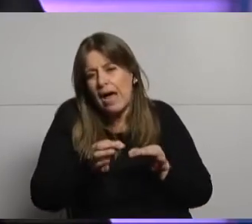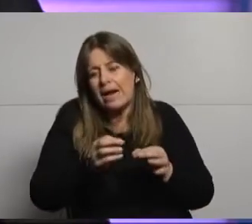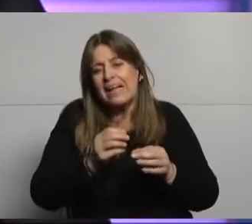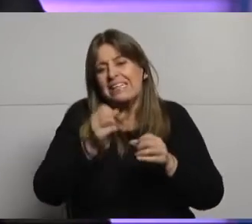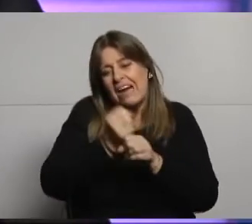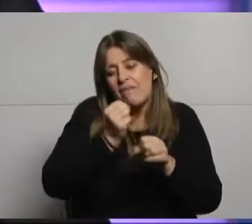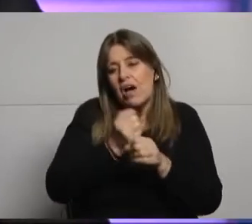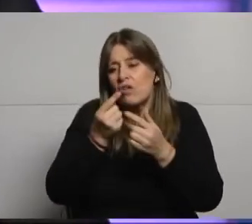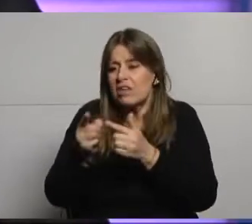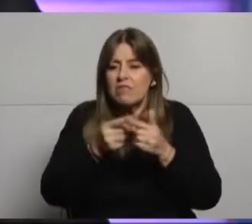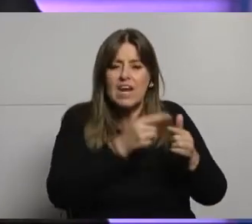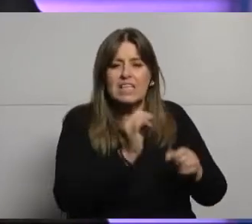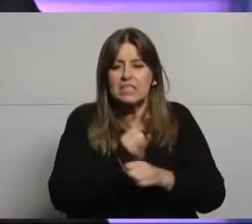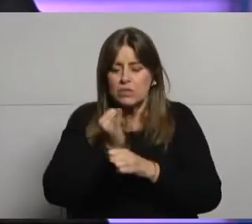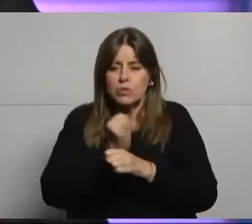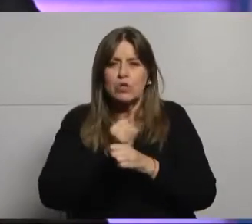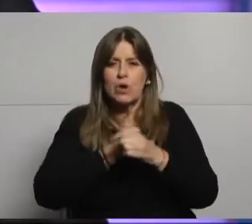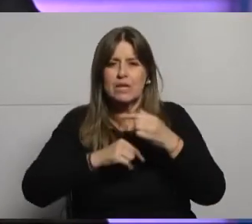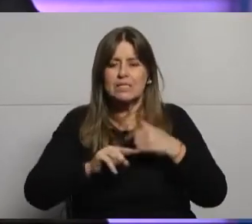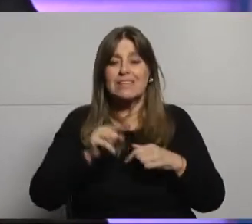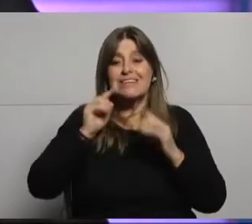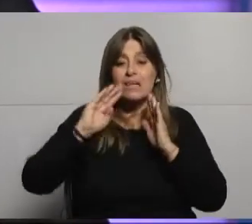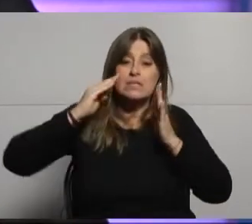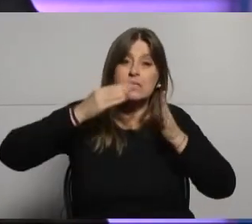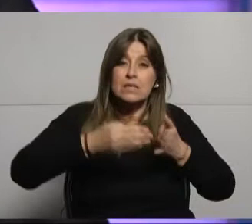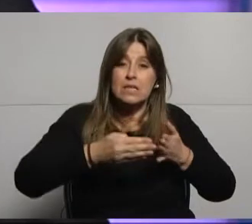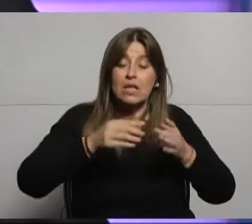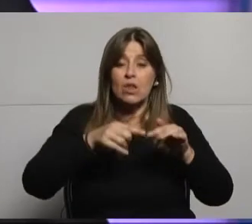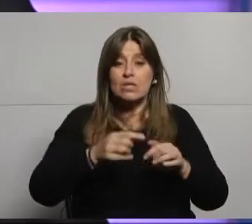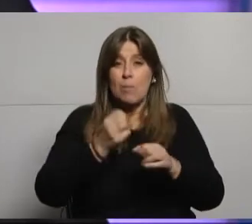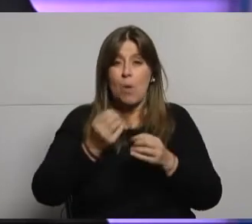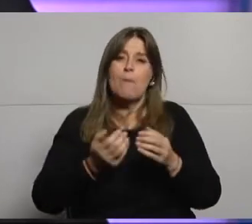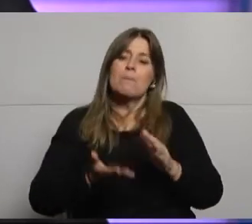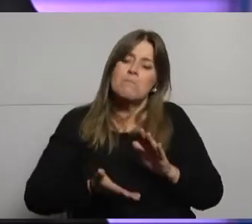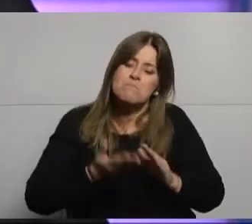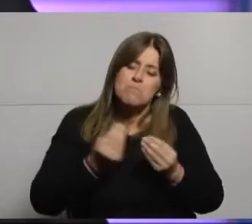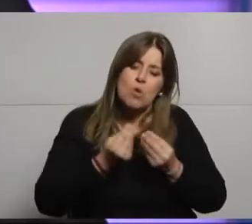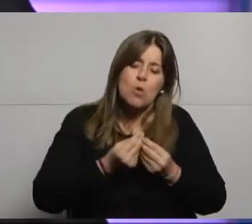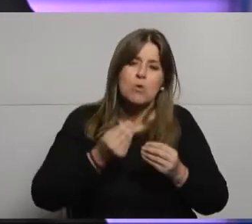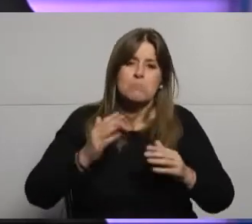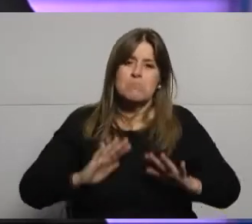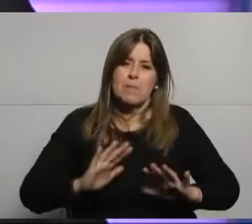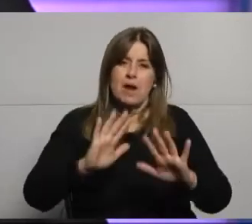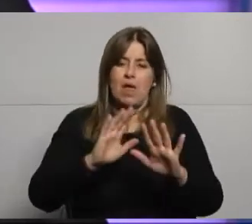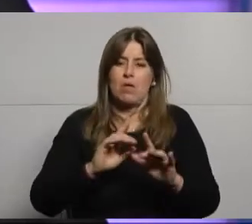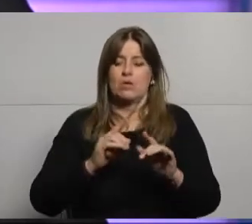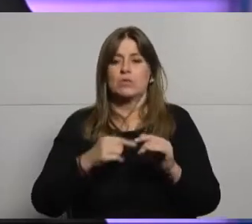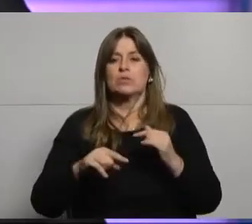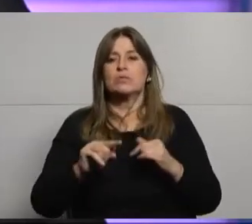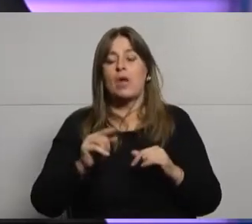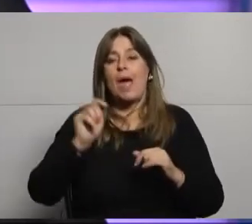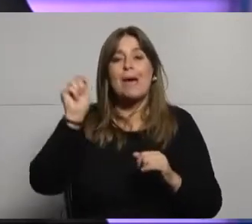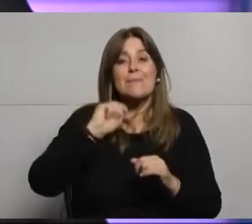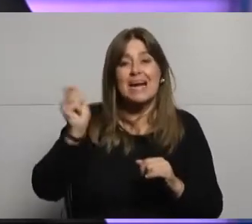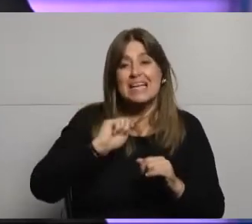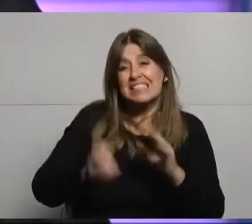instituciones y bueno, y en ese sentido estábamos bastante preparados para esta emergencia. Sí, no se puede decir obviamente que haya sido una